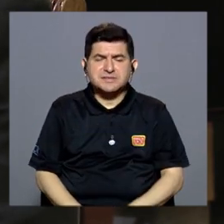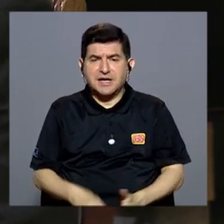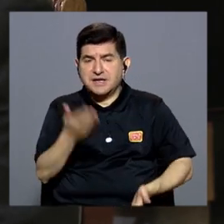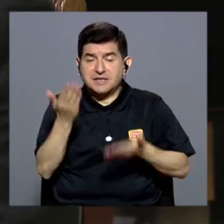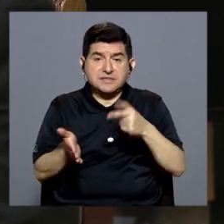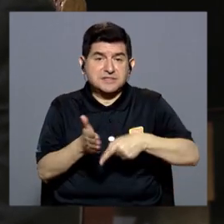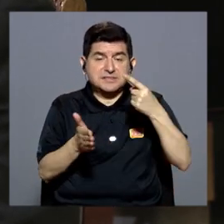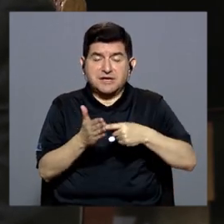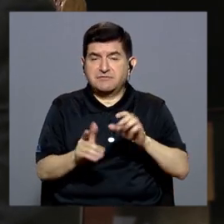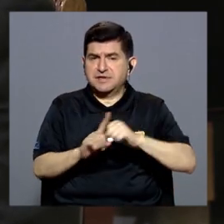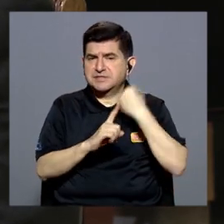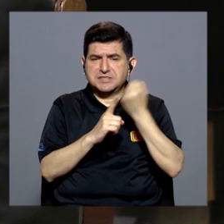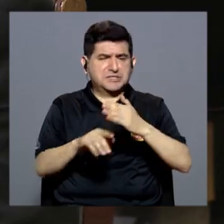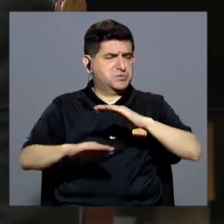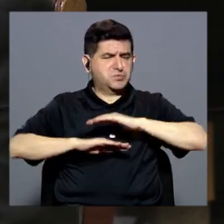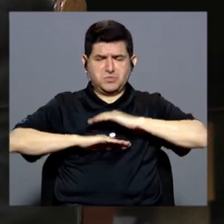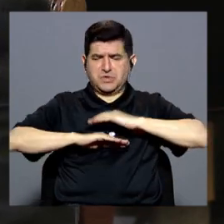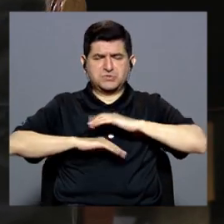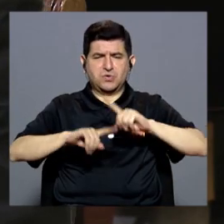en momentos determinados.